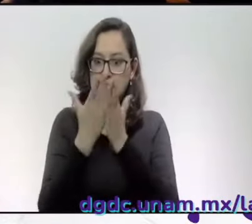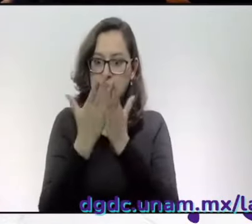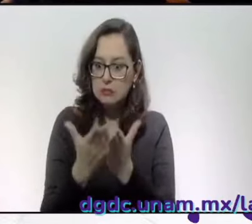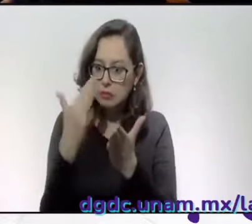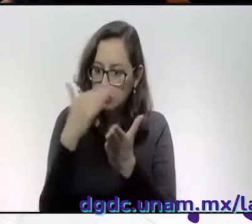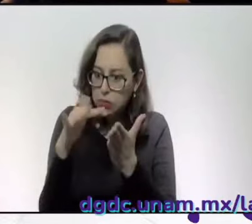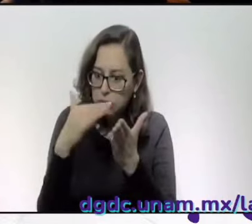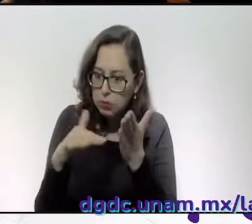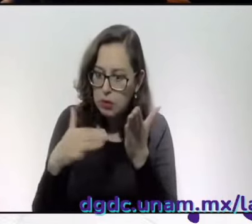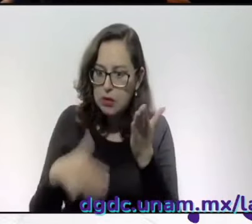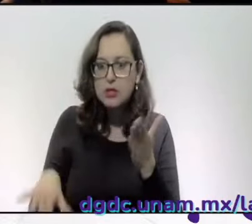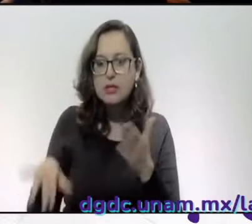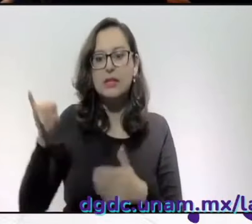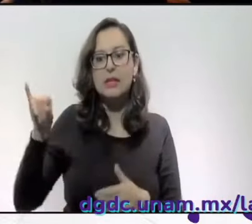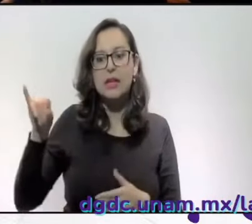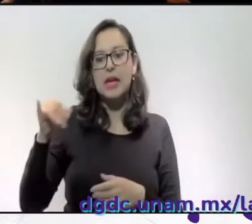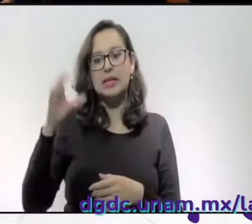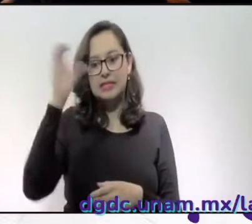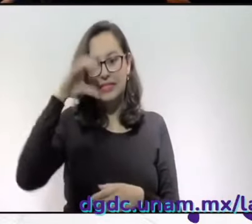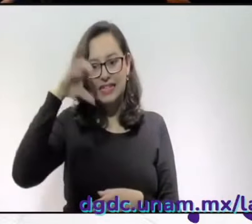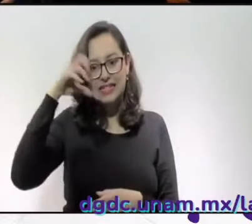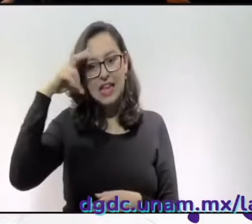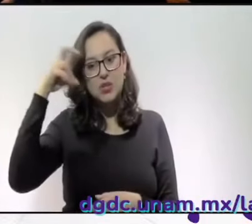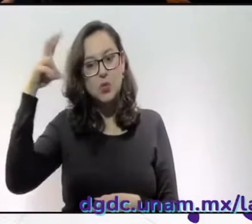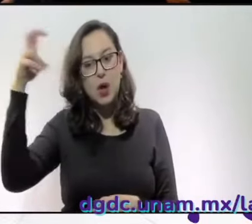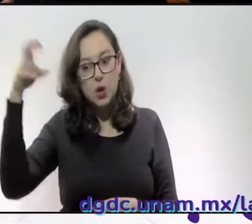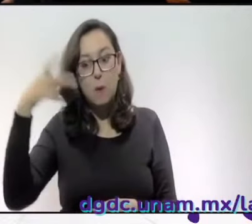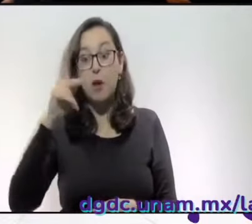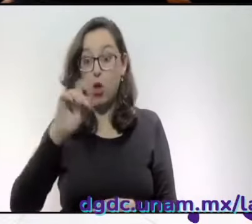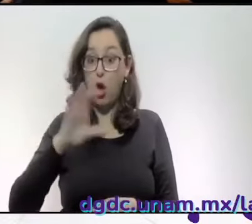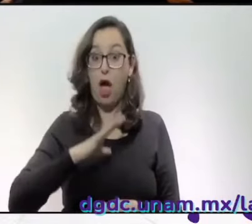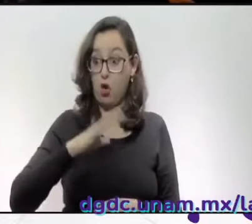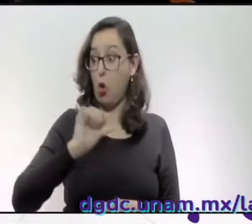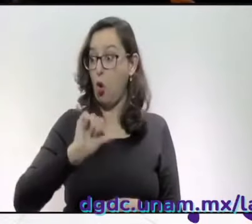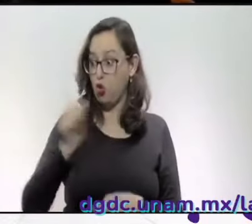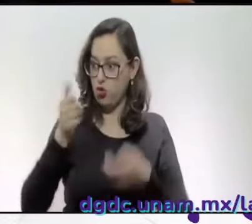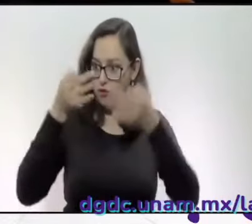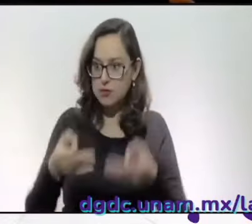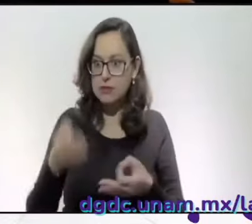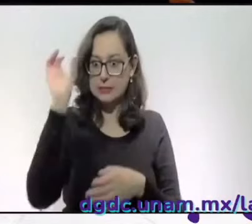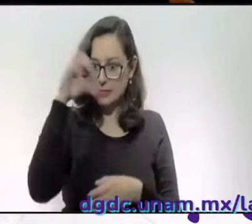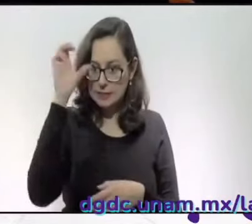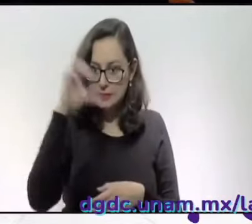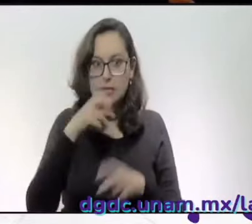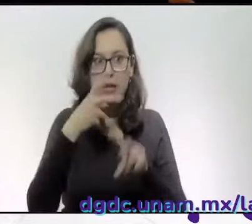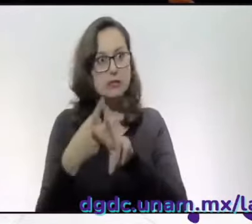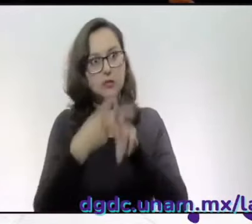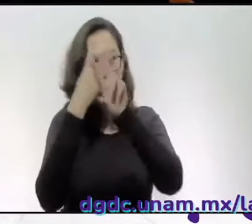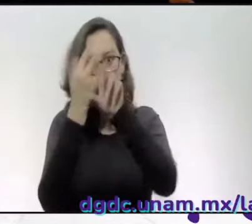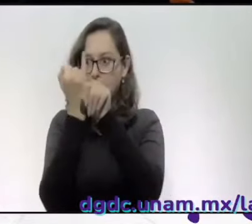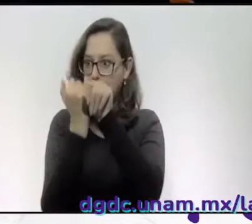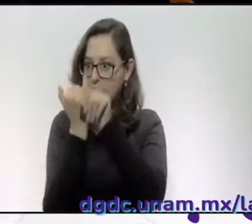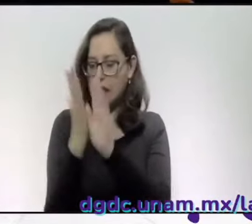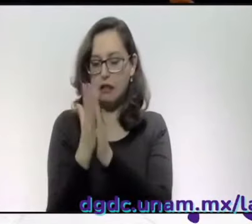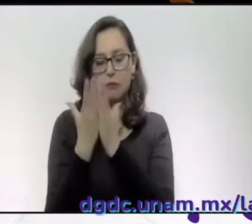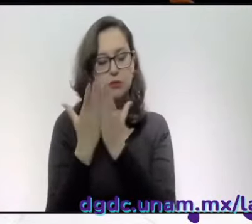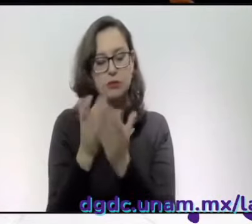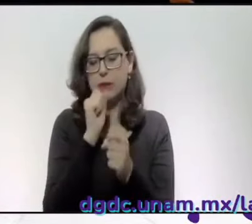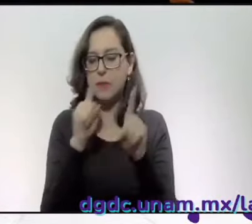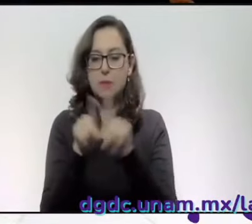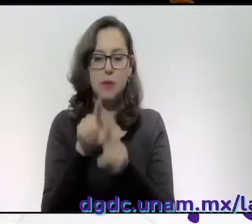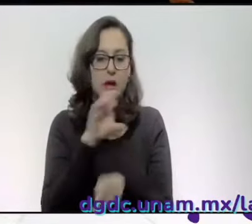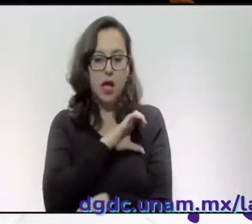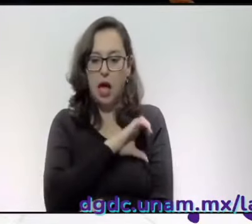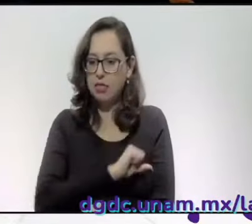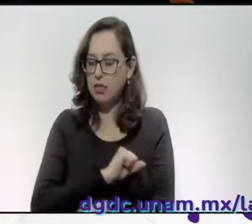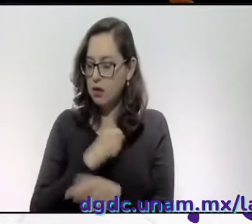también los de ciencia. Él hacía muchos libros de divulgación científica, ¿no? De astronomía y demás, y esos libros también me encantaron. Entonces yo de ahí